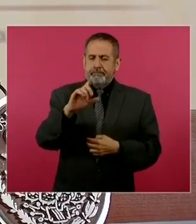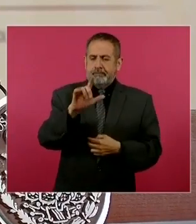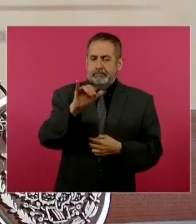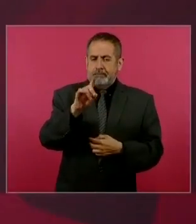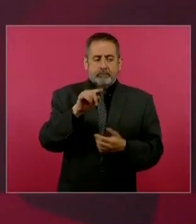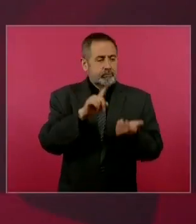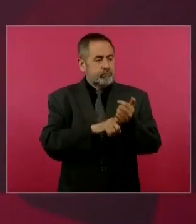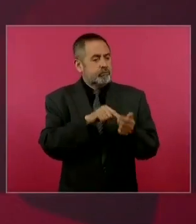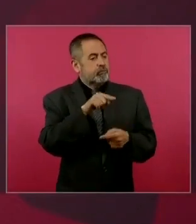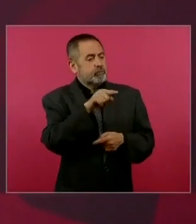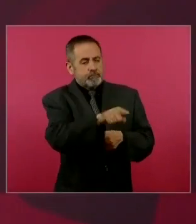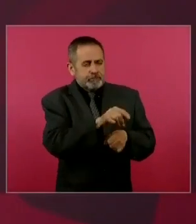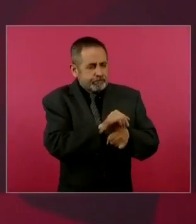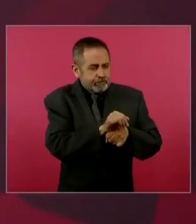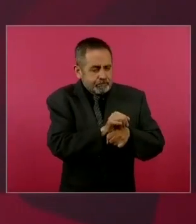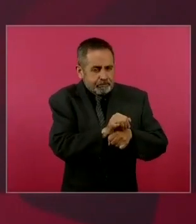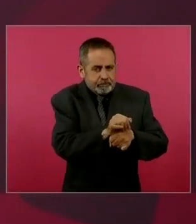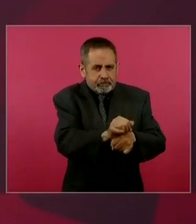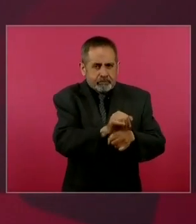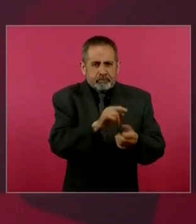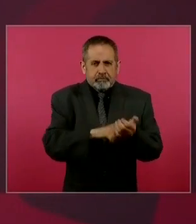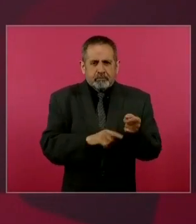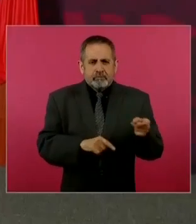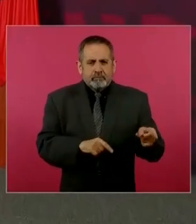que haga una investigación